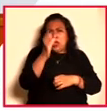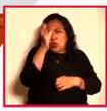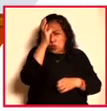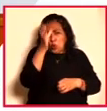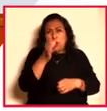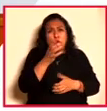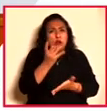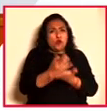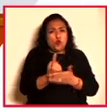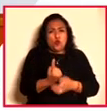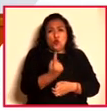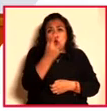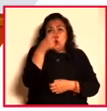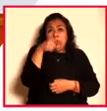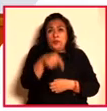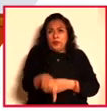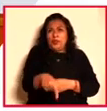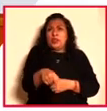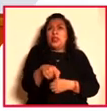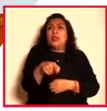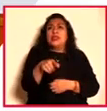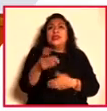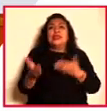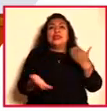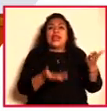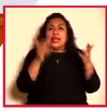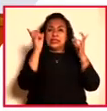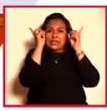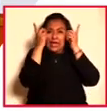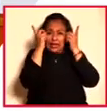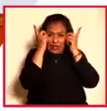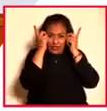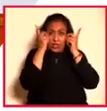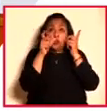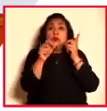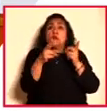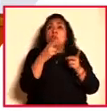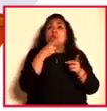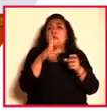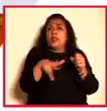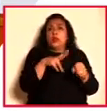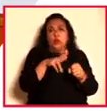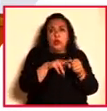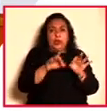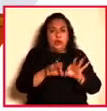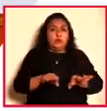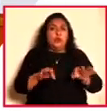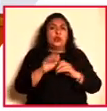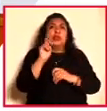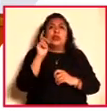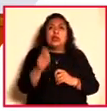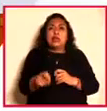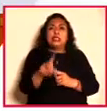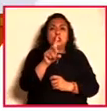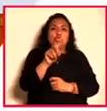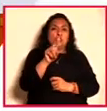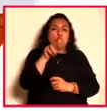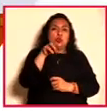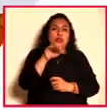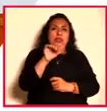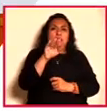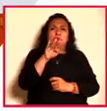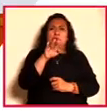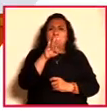estado de Coahuila, heladas de caballitos. Tenemos tanta un patrimonio natural simbólico, que son las dunas de Bilbao, que es un